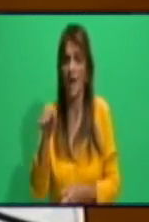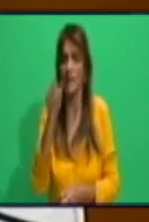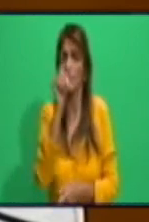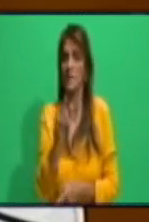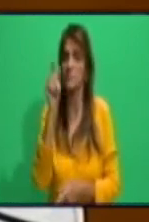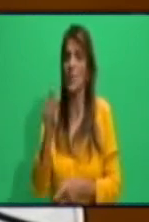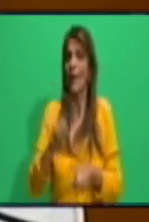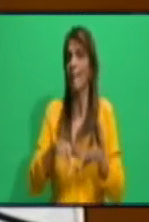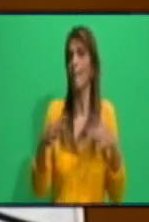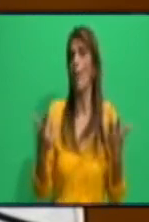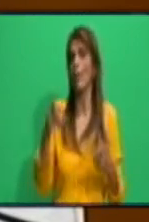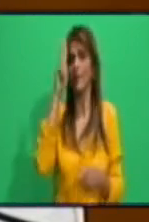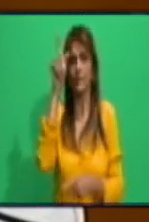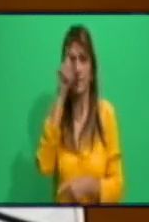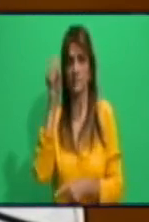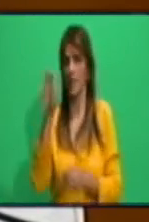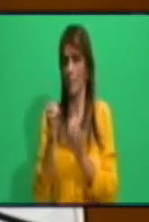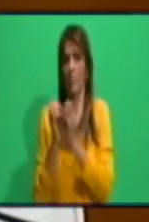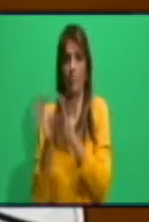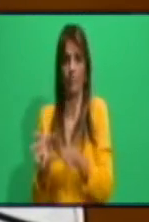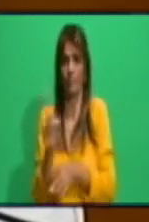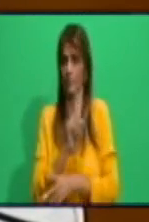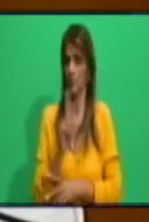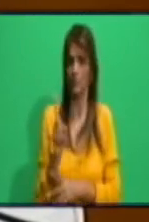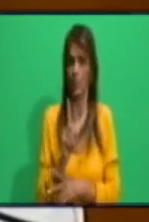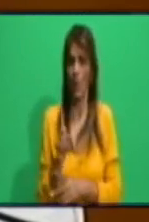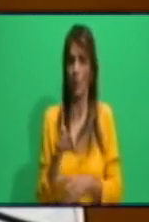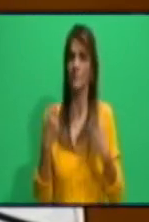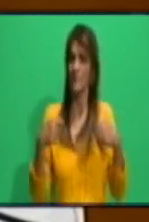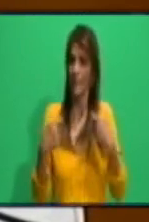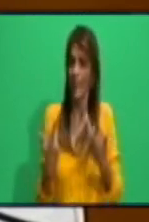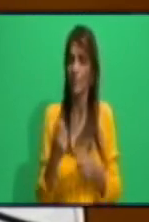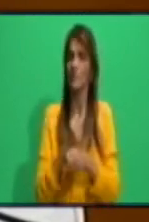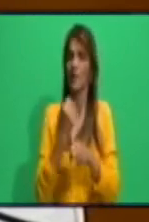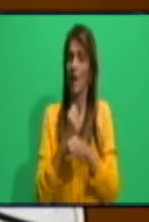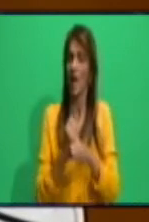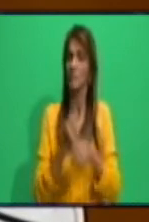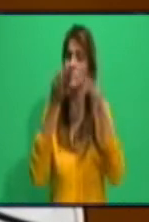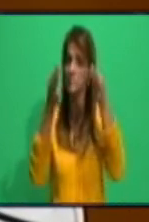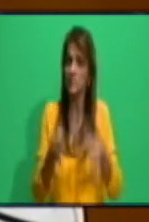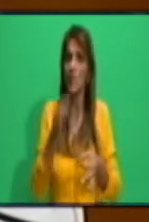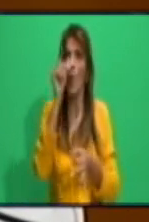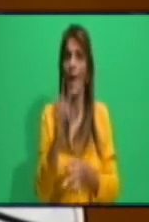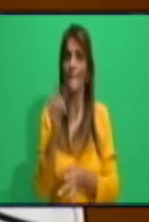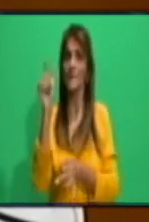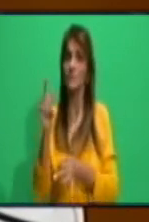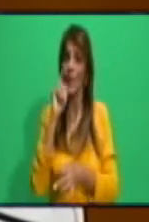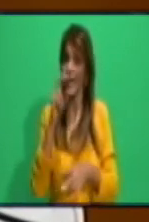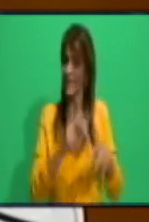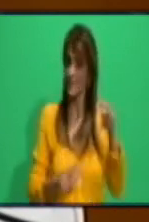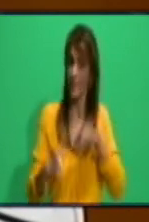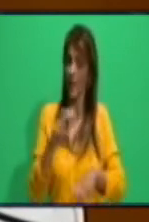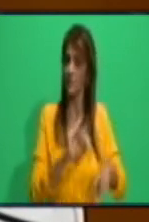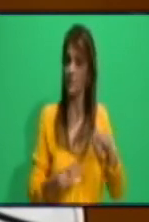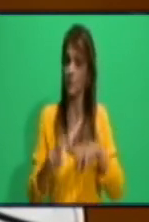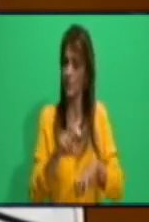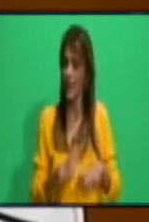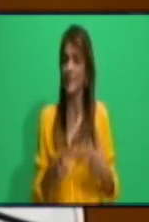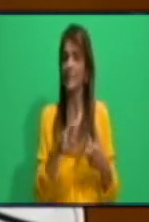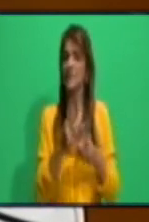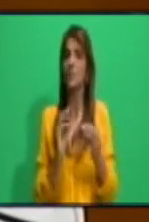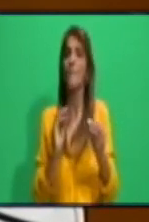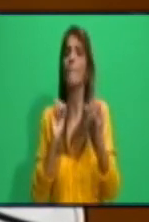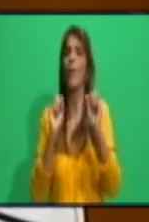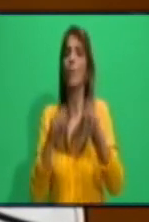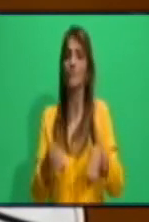de riesgo que tiene el paciente, que son los que deben al final estudiarse en un centro de aislamiento para contacto. Y